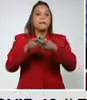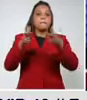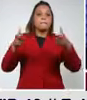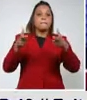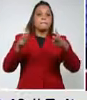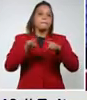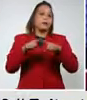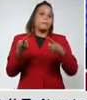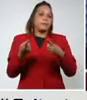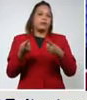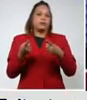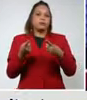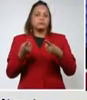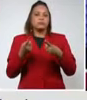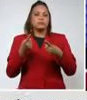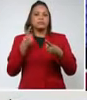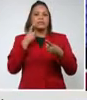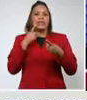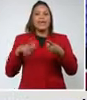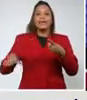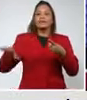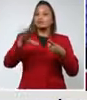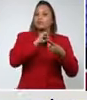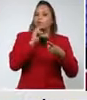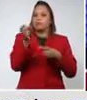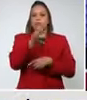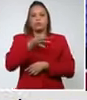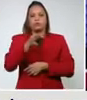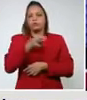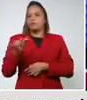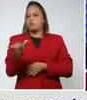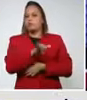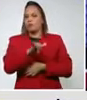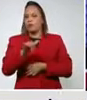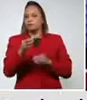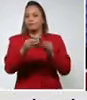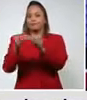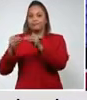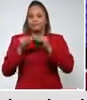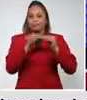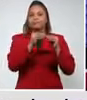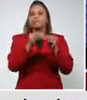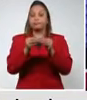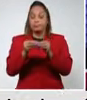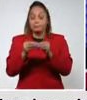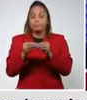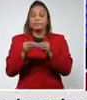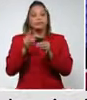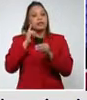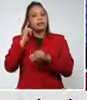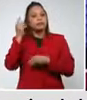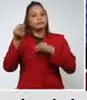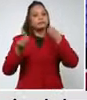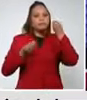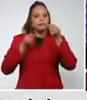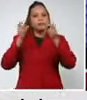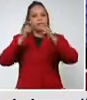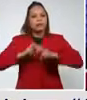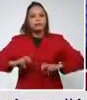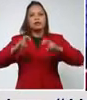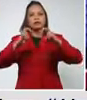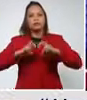pero no pensemos que en el resto de los municipios no tenemos transmisión. Creo que el análisis que se hace diariamente